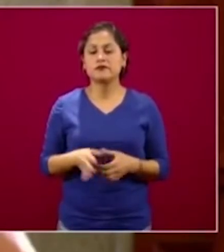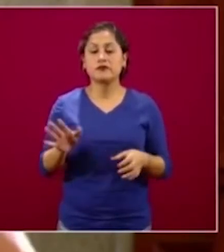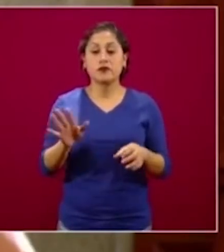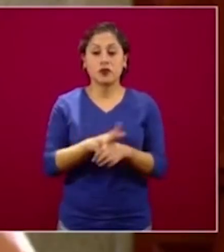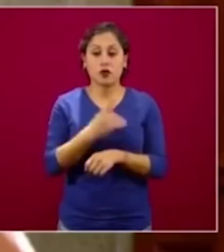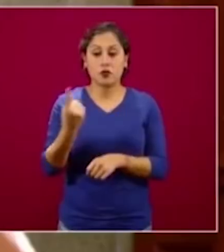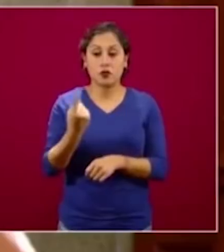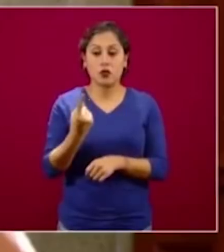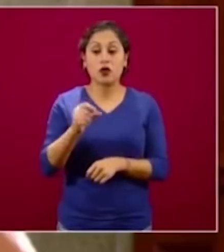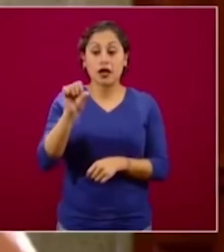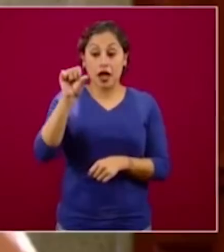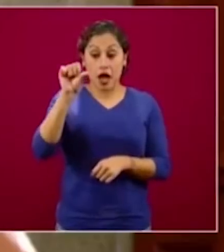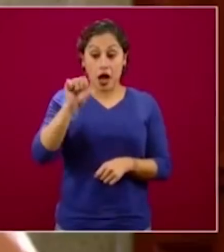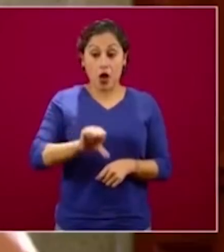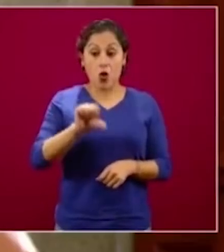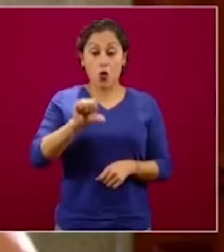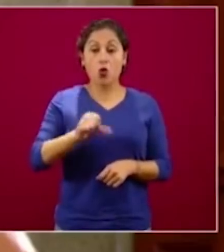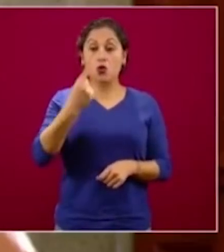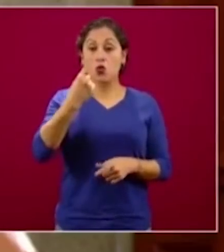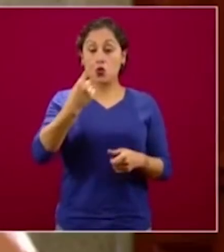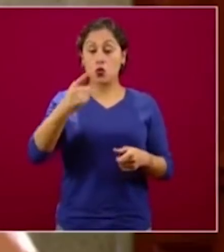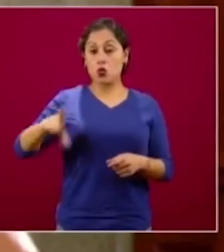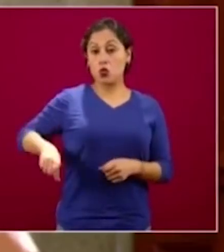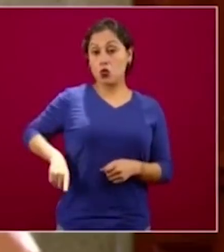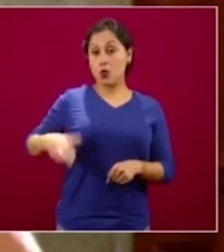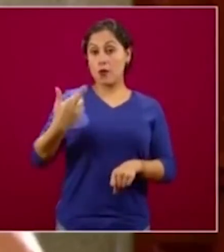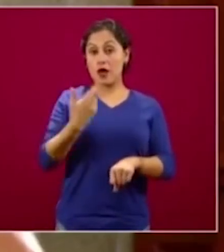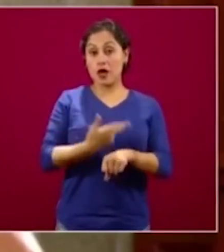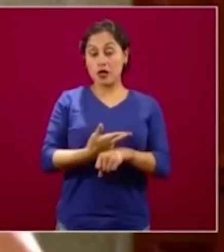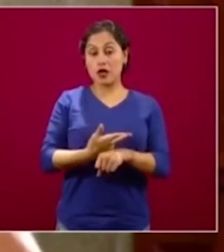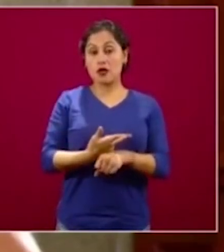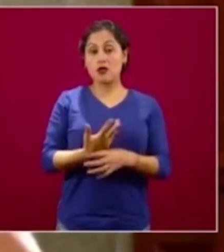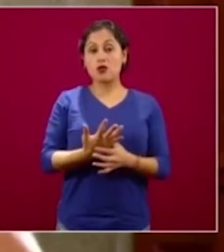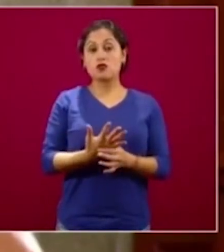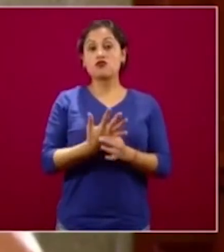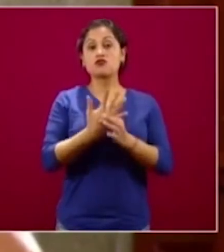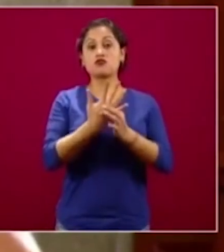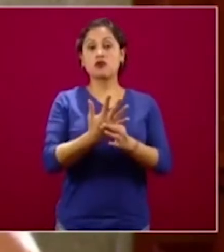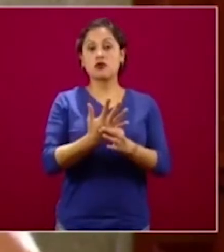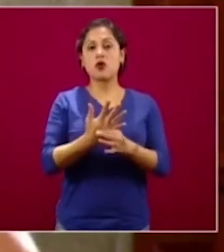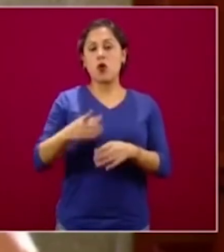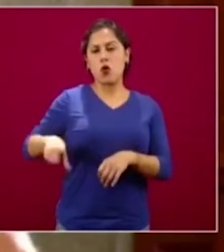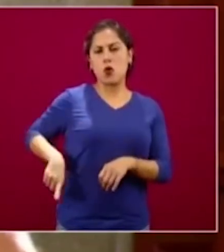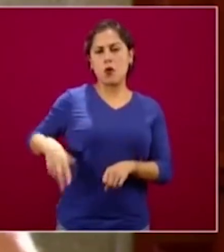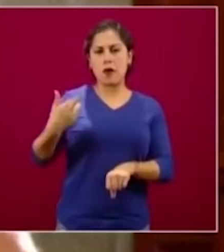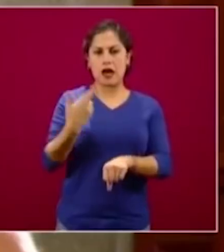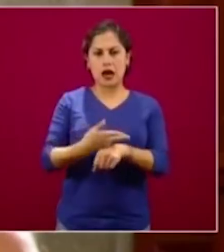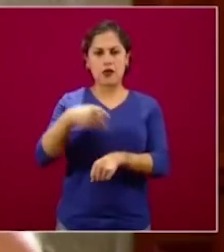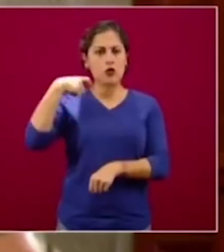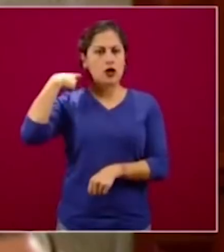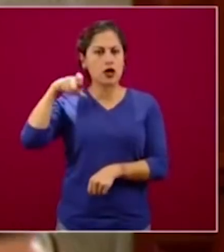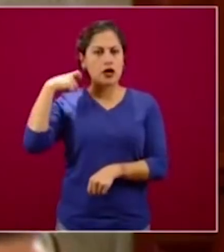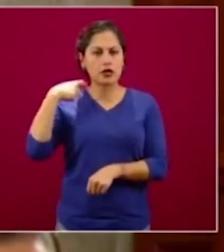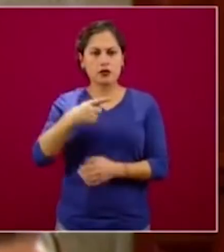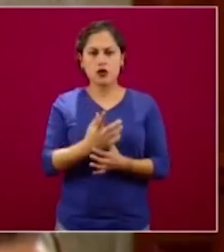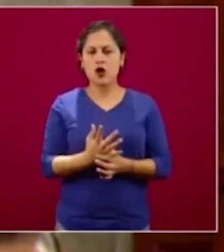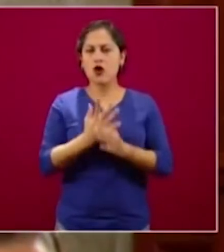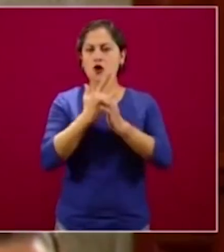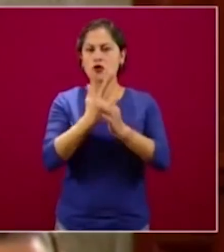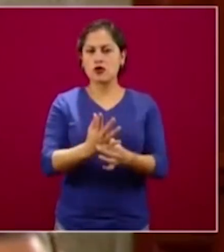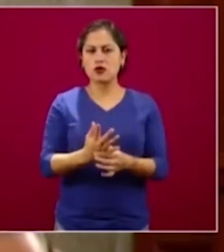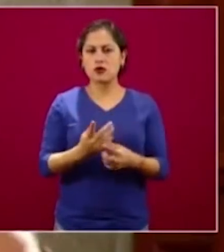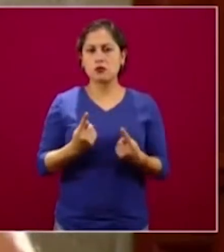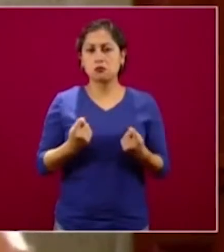hoy un gobernador dijo que no se alineaba, el gobernador de Querétaro, que no se iba a alinear